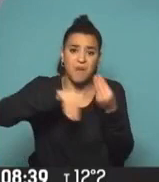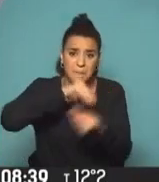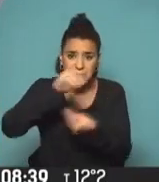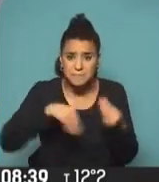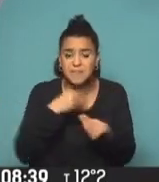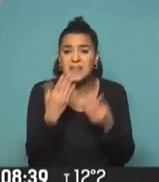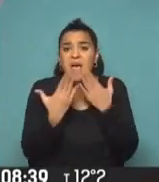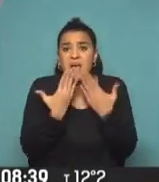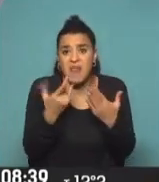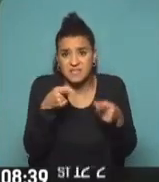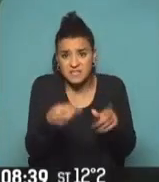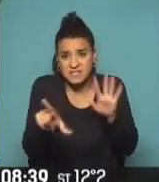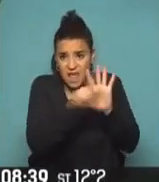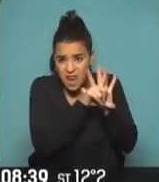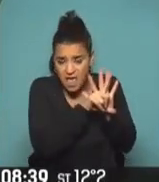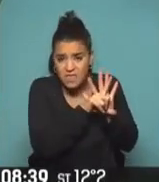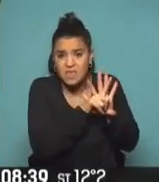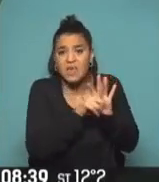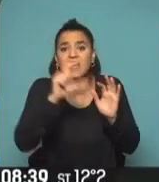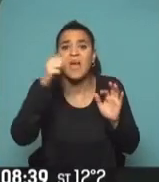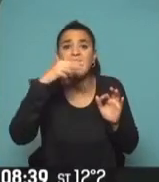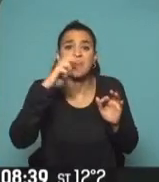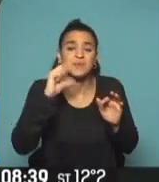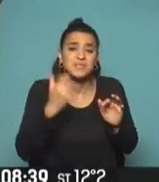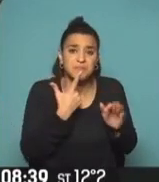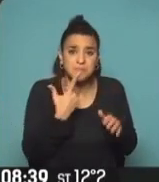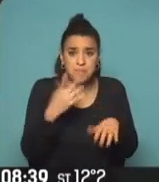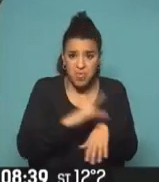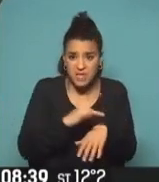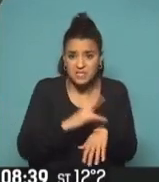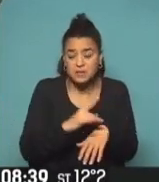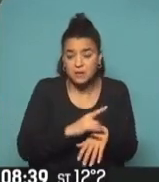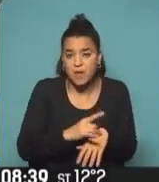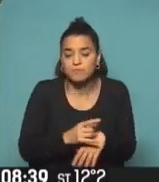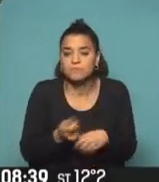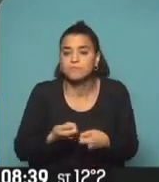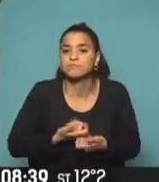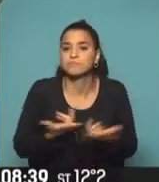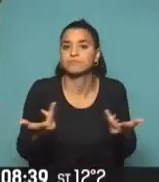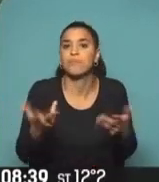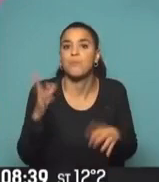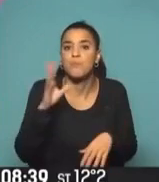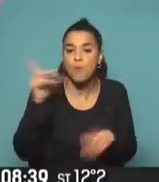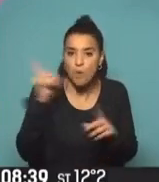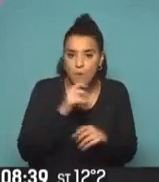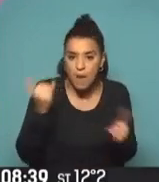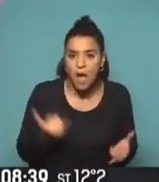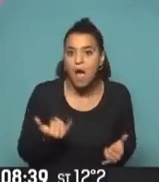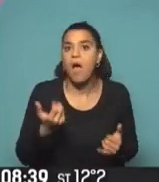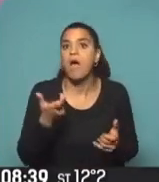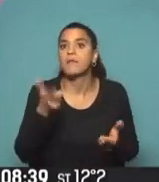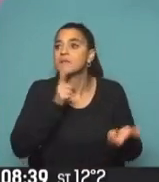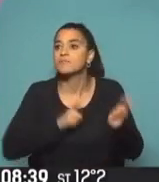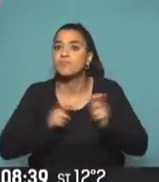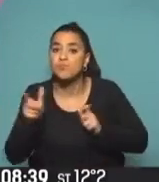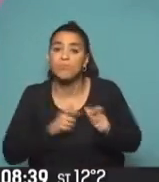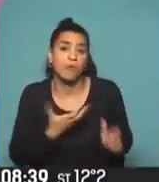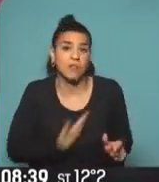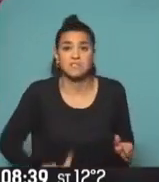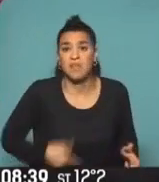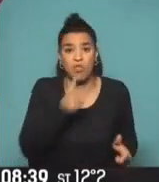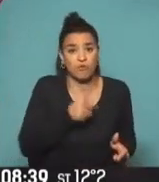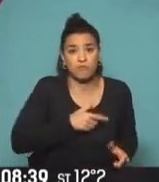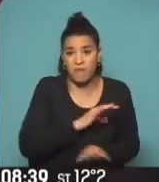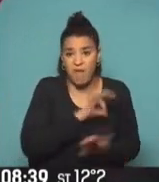través de esta ley de cannabis medicinal han salido a la luz con sus problemáticas han salido a buscar respuestas y el estado